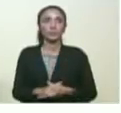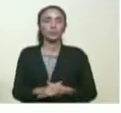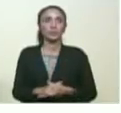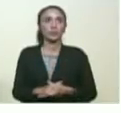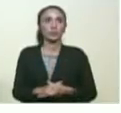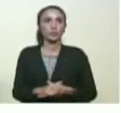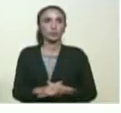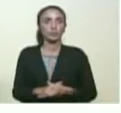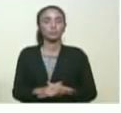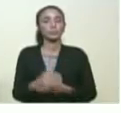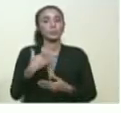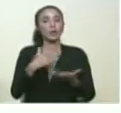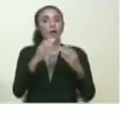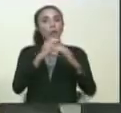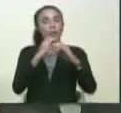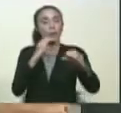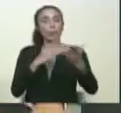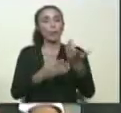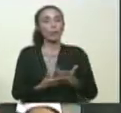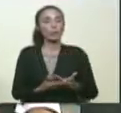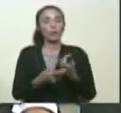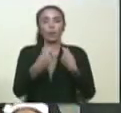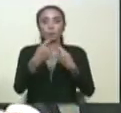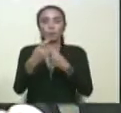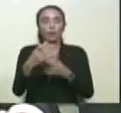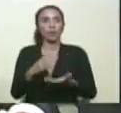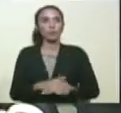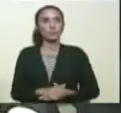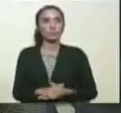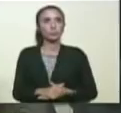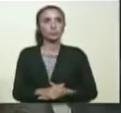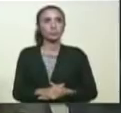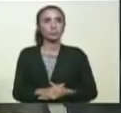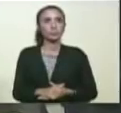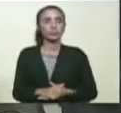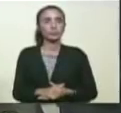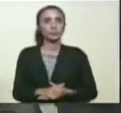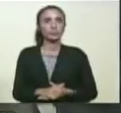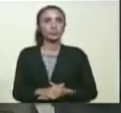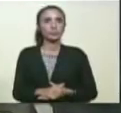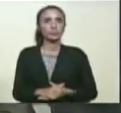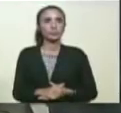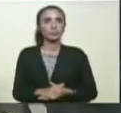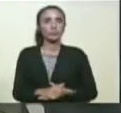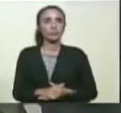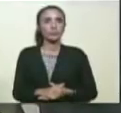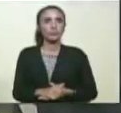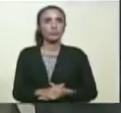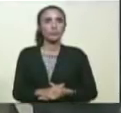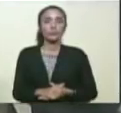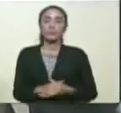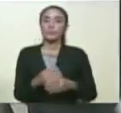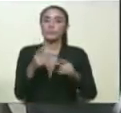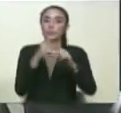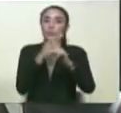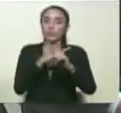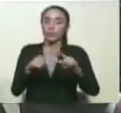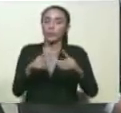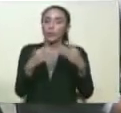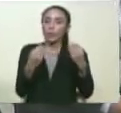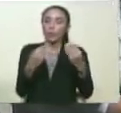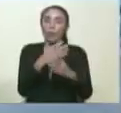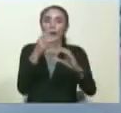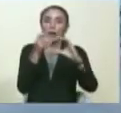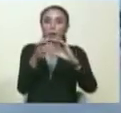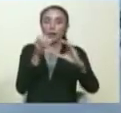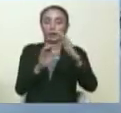del servicio de transporte público del Estado. Pero ¿cómo vas a hacer si Henry Falcón dijo que va a eliminar el carnet de la